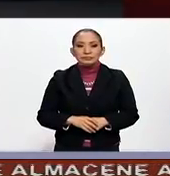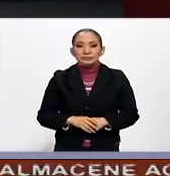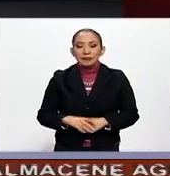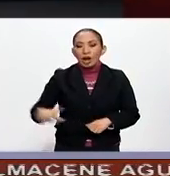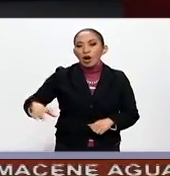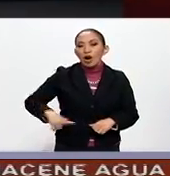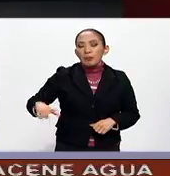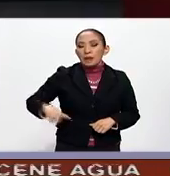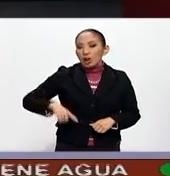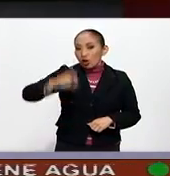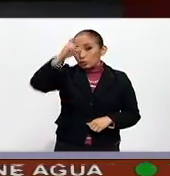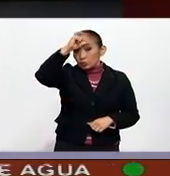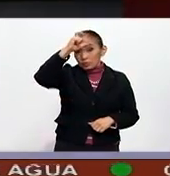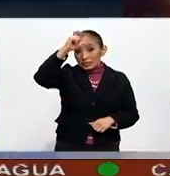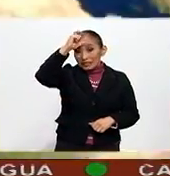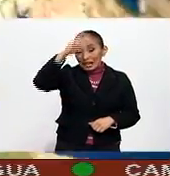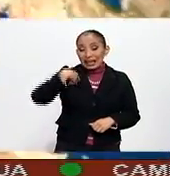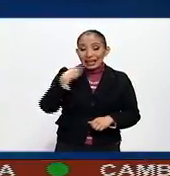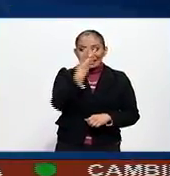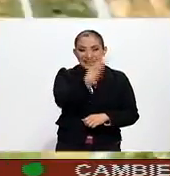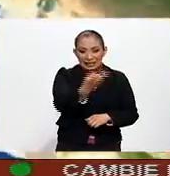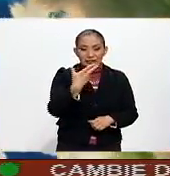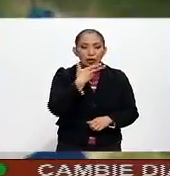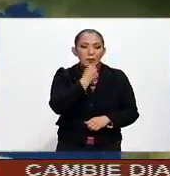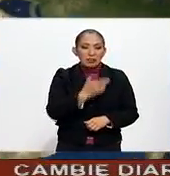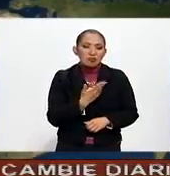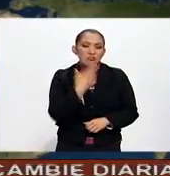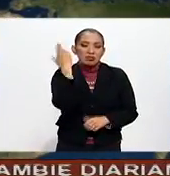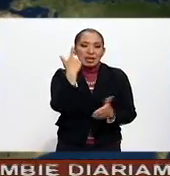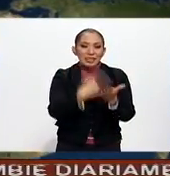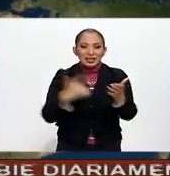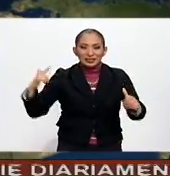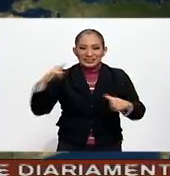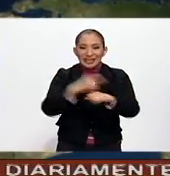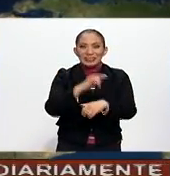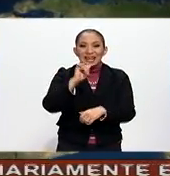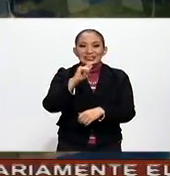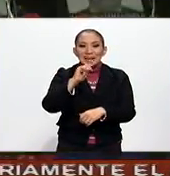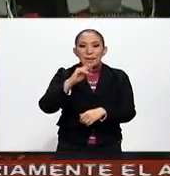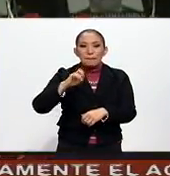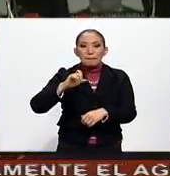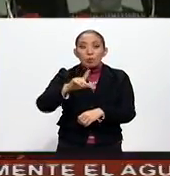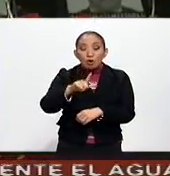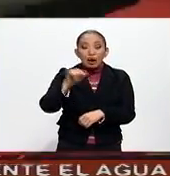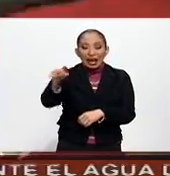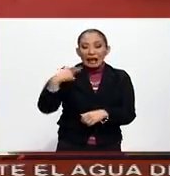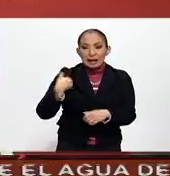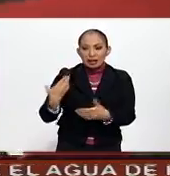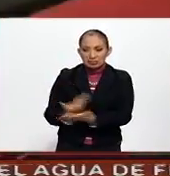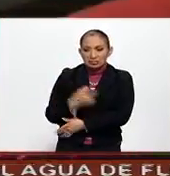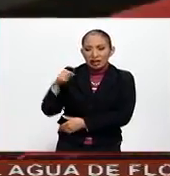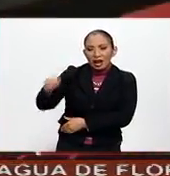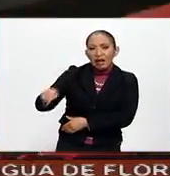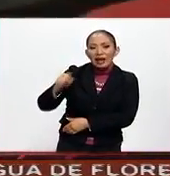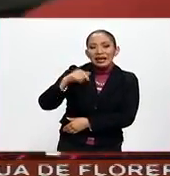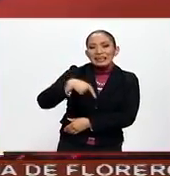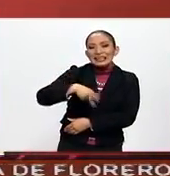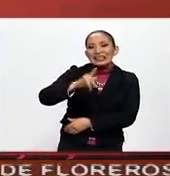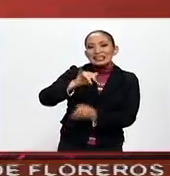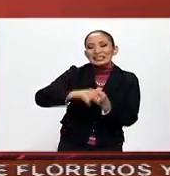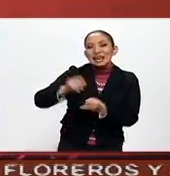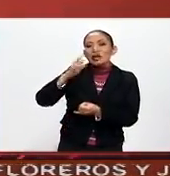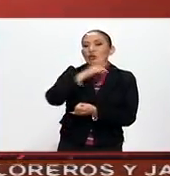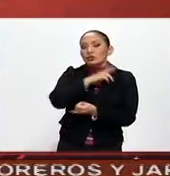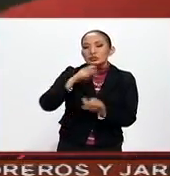El gobierno turco informó que los 3 kamikazes del ataque en el aeropuerto de Estambul eran originarios de Uzbekistán, Kirguistán